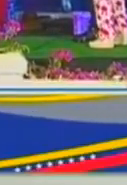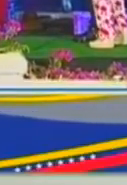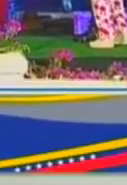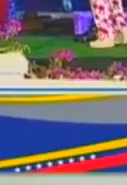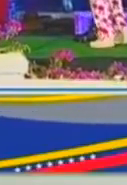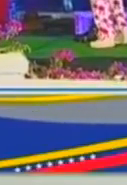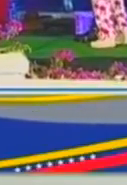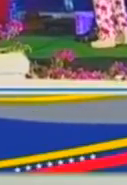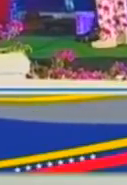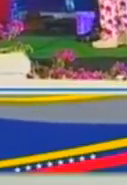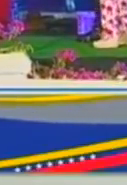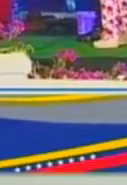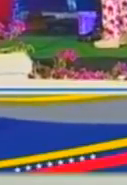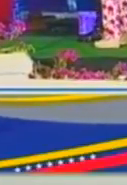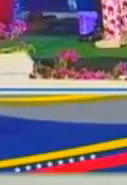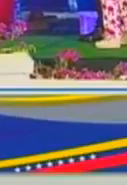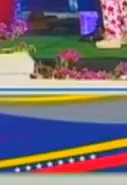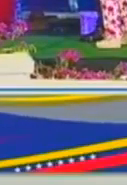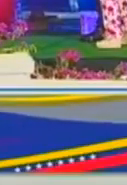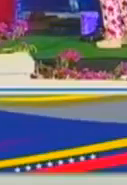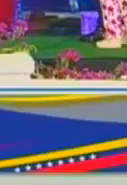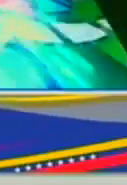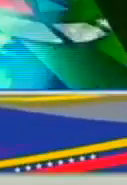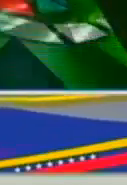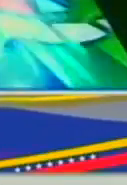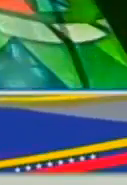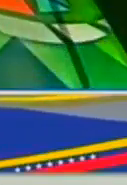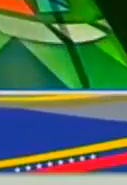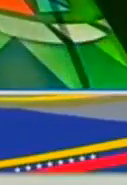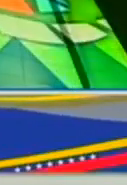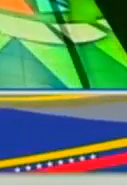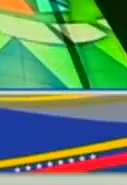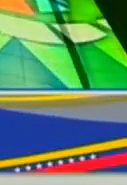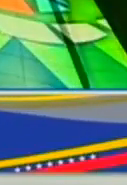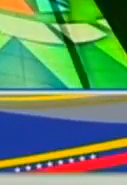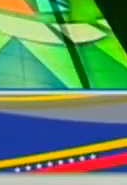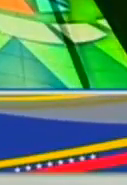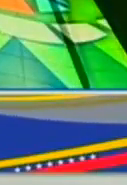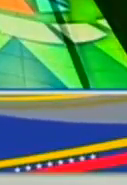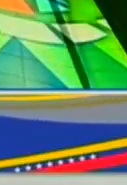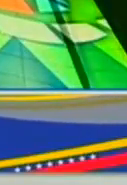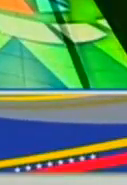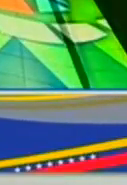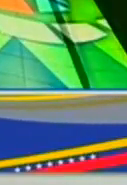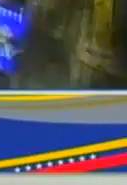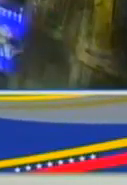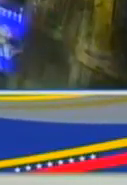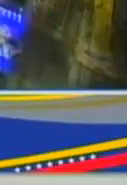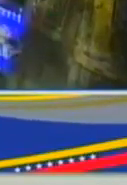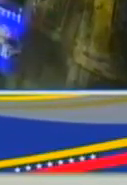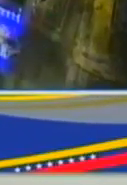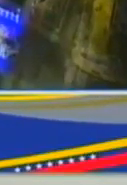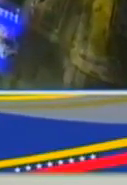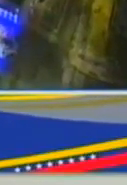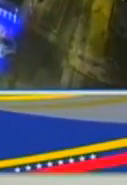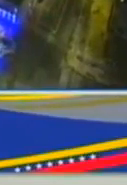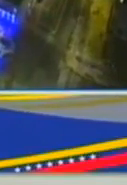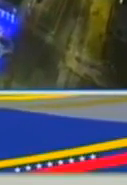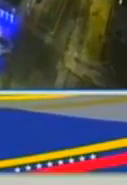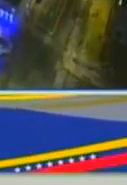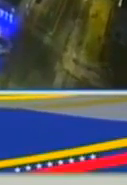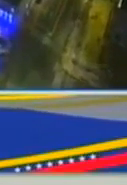la República de Maracaibo. Uno, dos y tres. ha llegado la Navidad